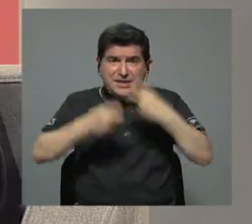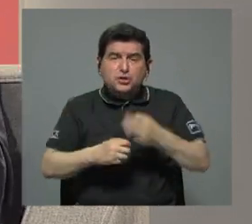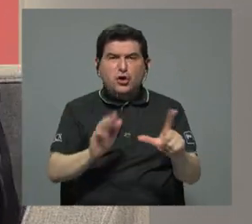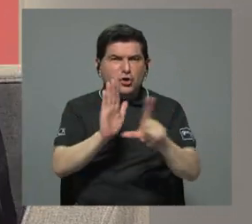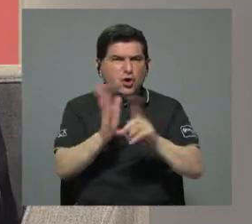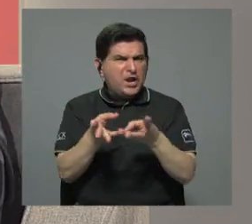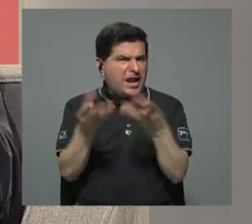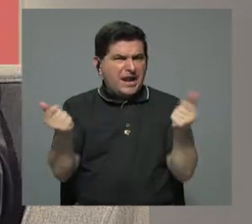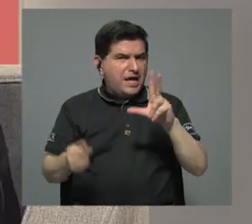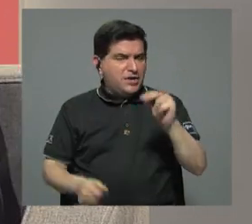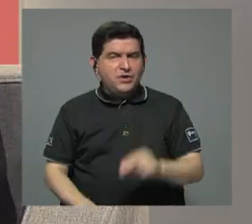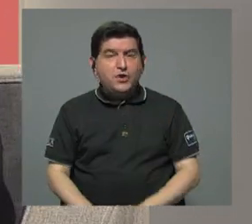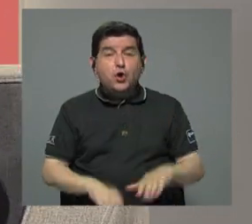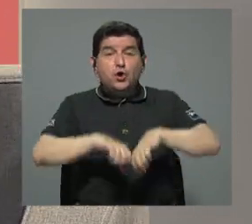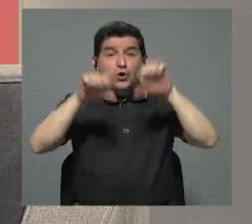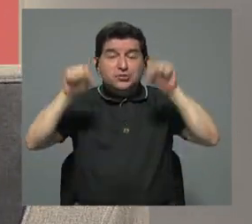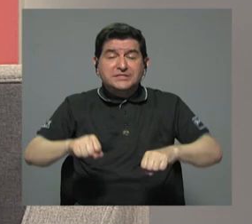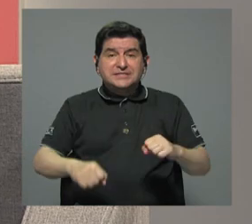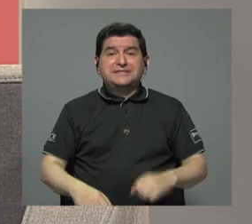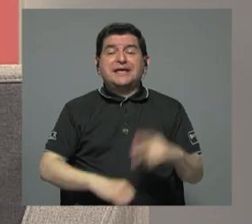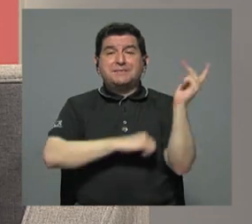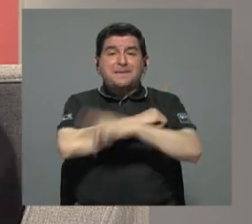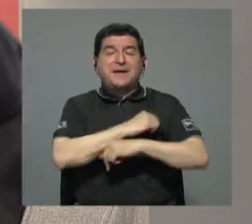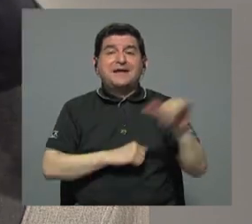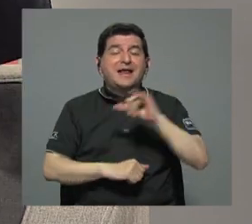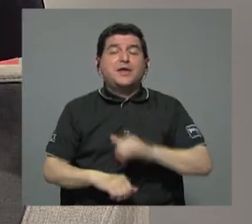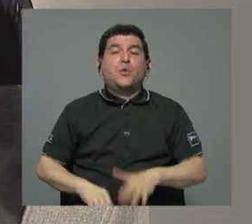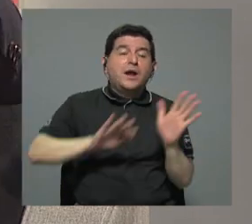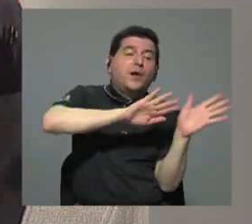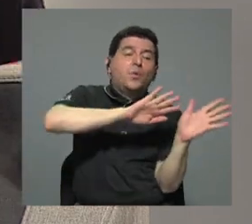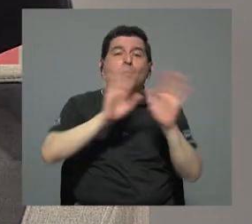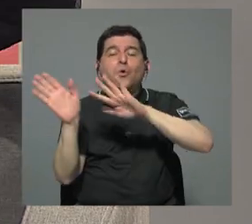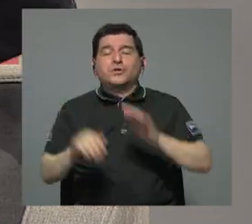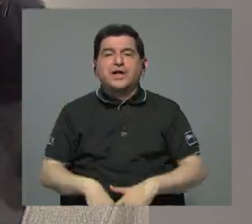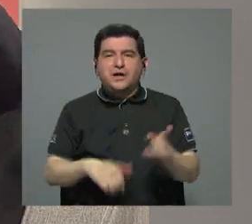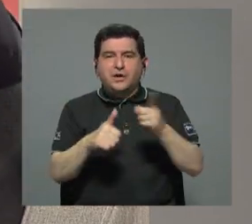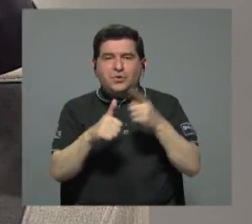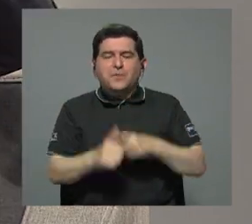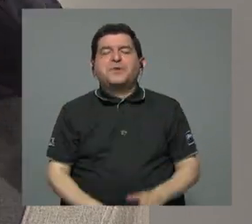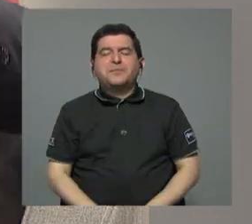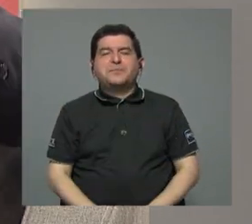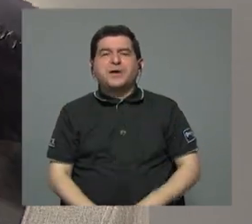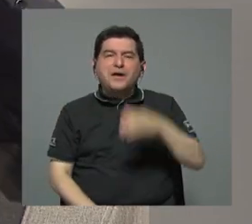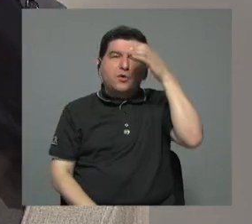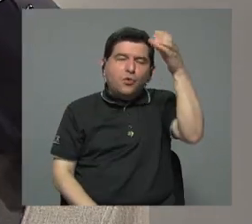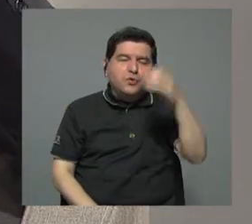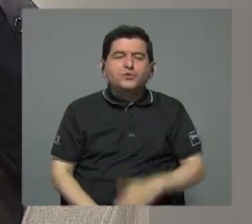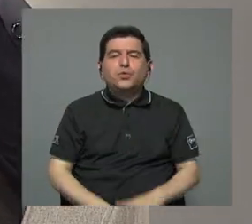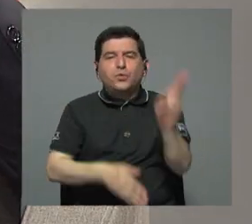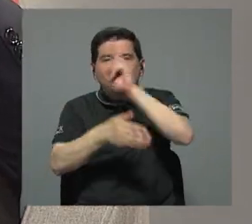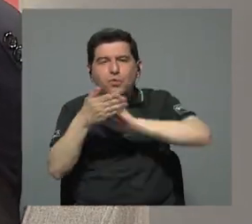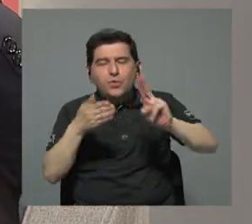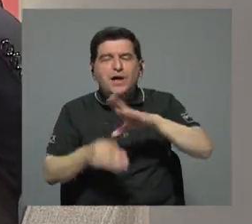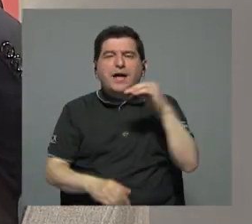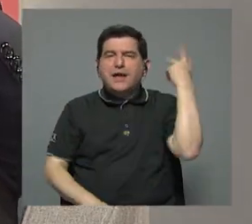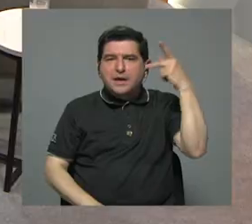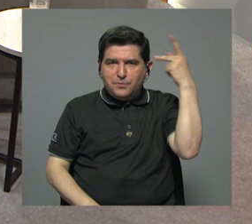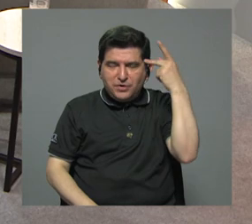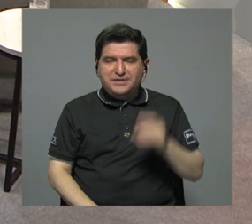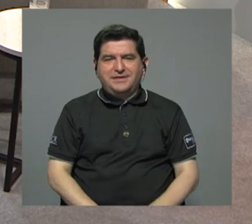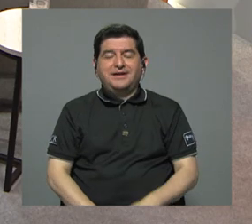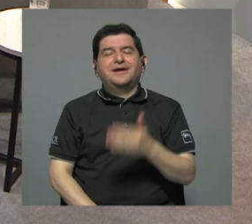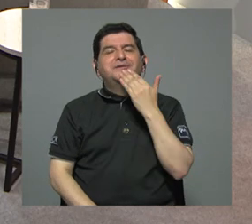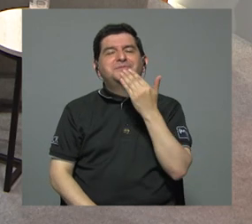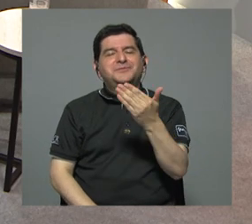las leyes las leyes y sobre todo el sistema penal es el portero primero está la verdad muchísimas